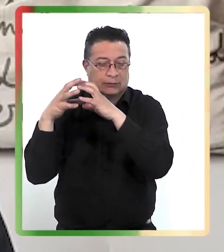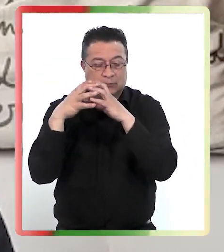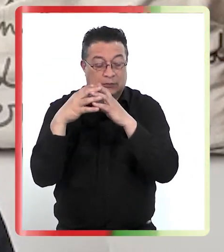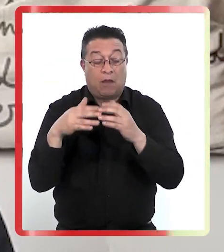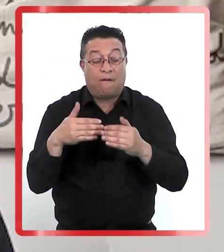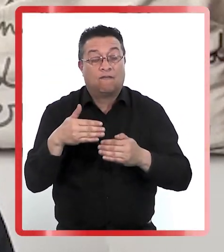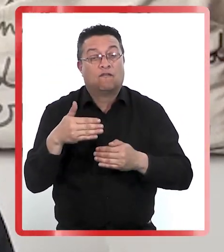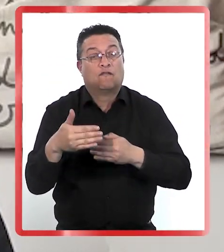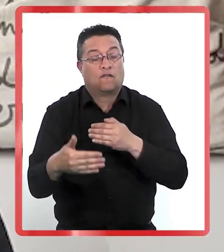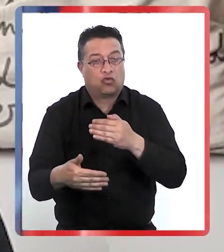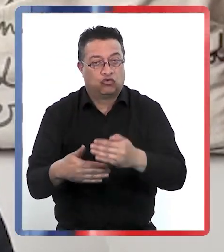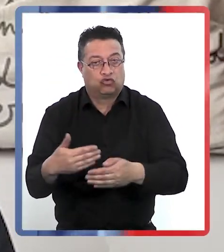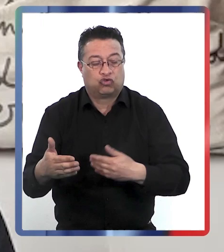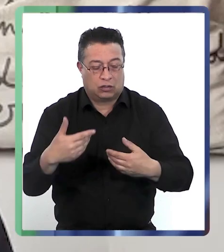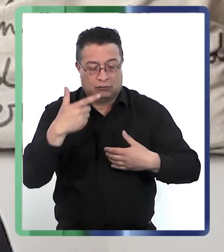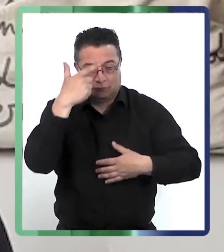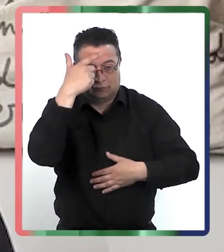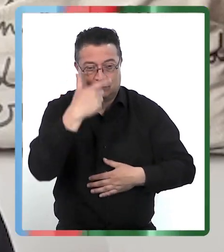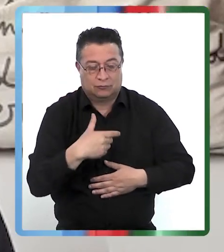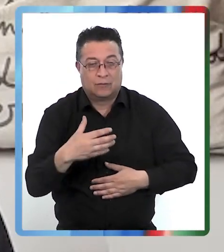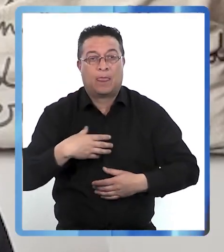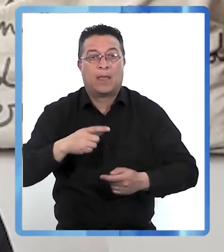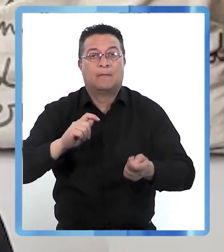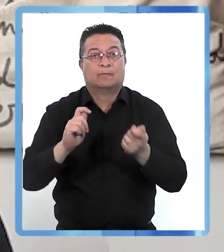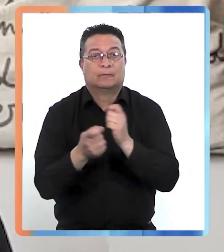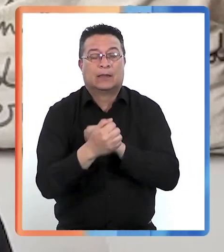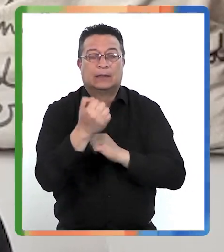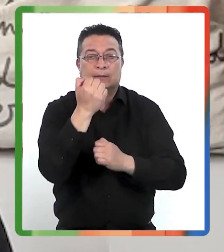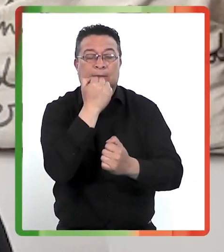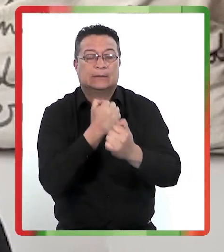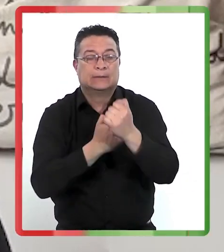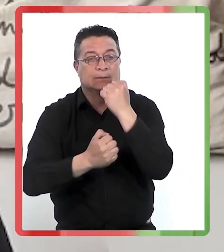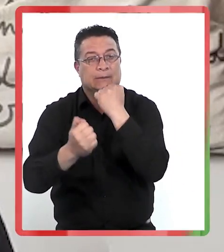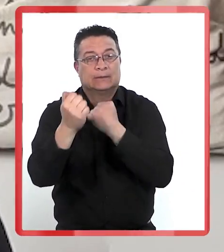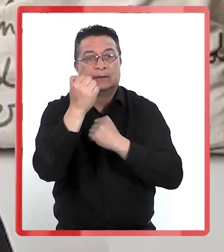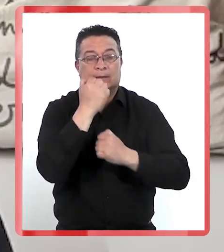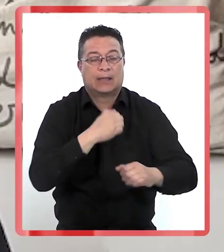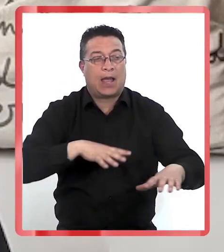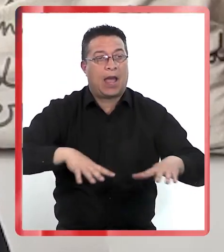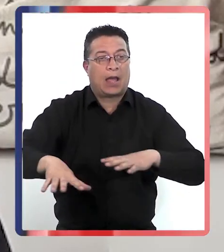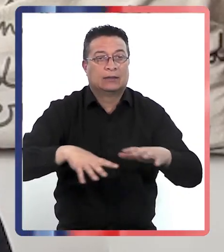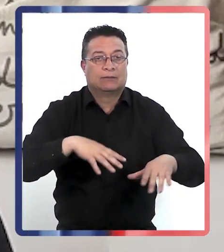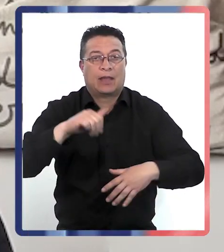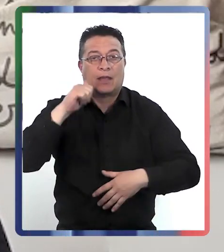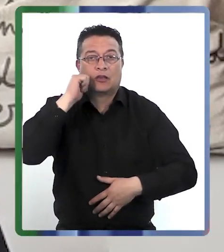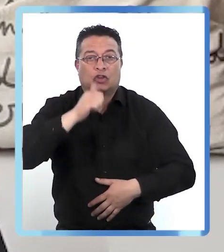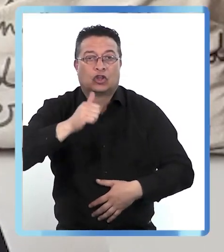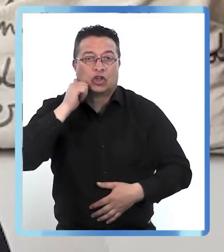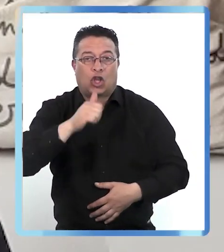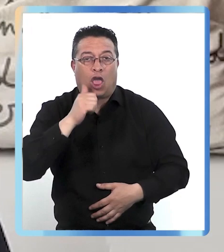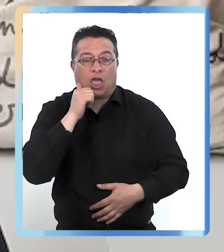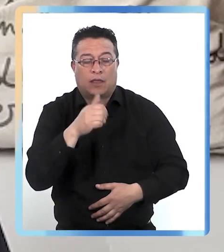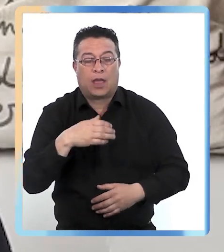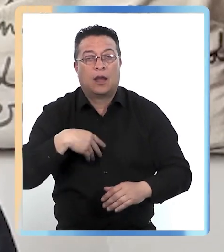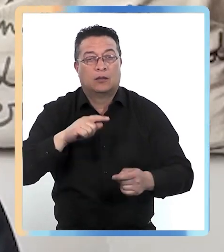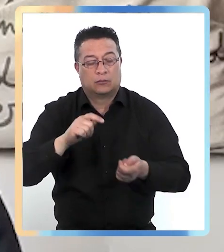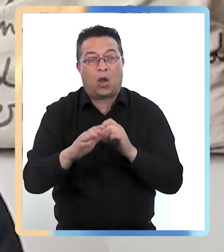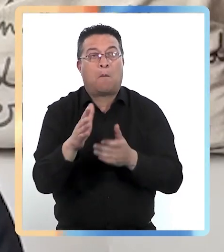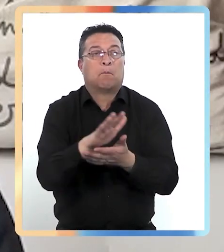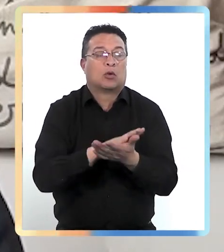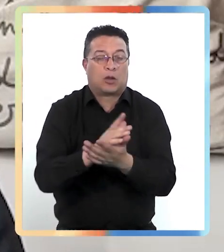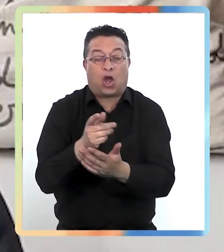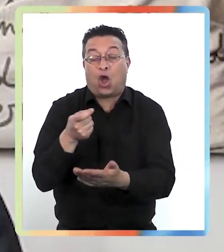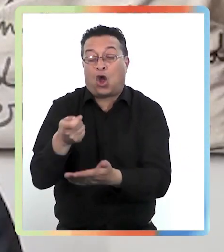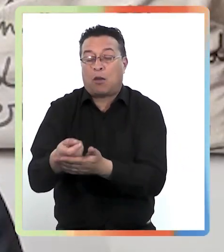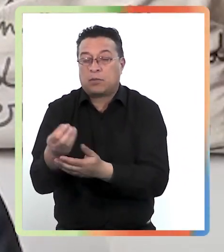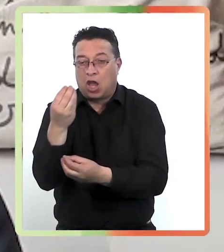dañando la funcionalidad del sujeto. O sea, el sujeto empieza a fallar en sus actividades diarias, pues ya, por